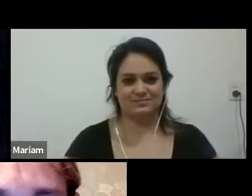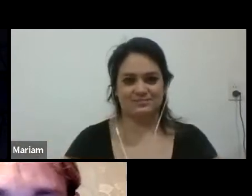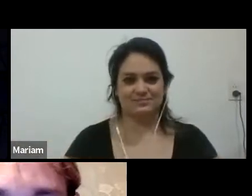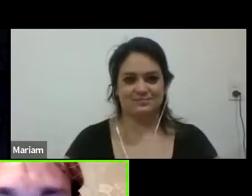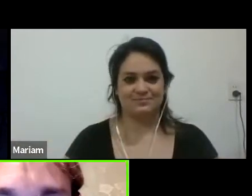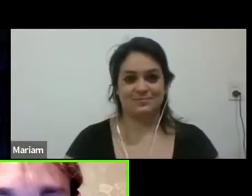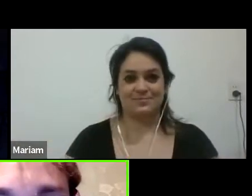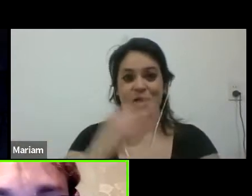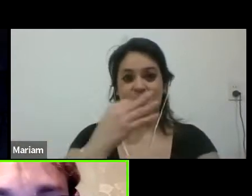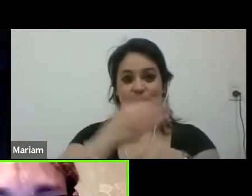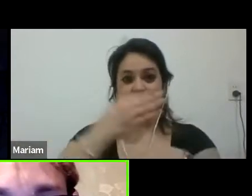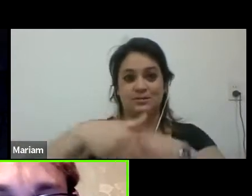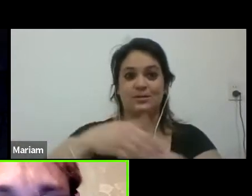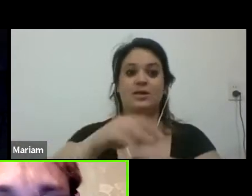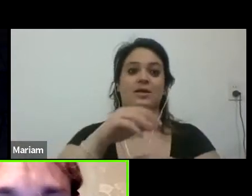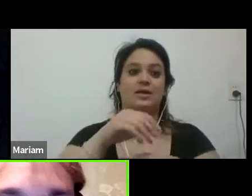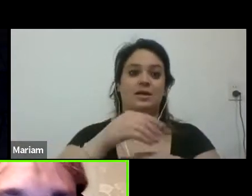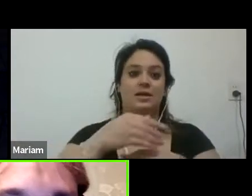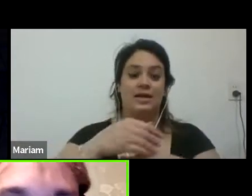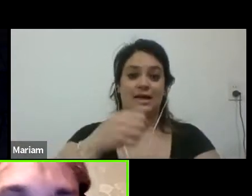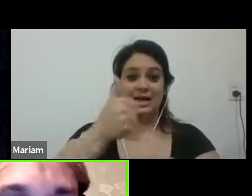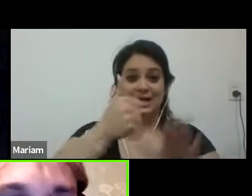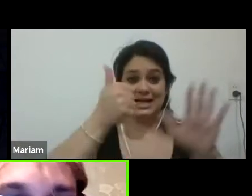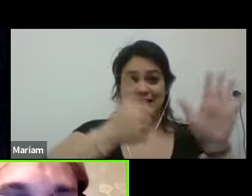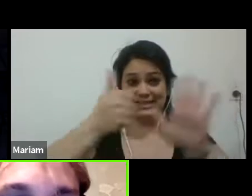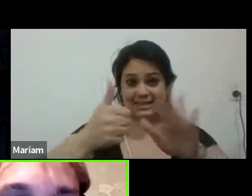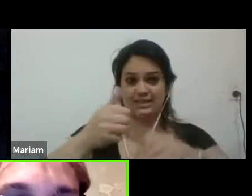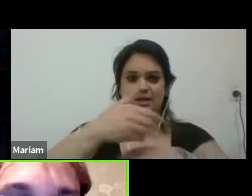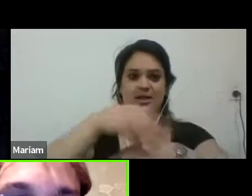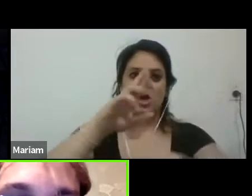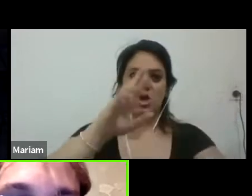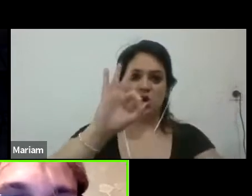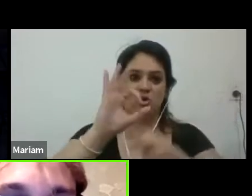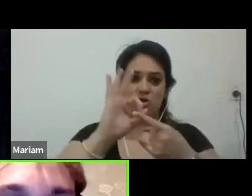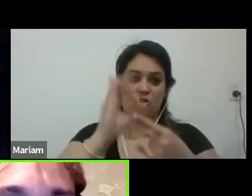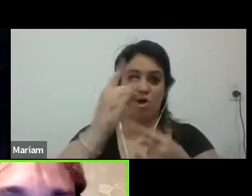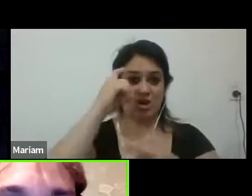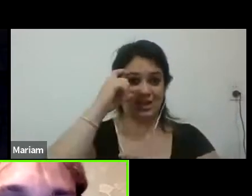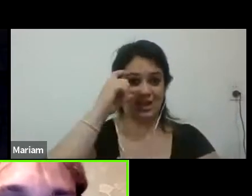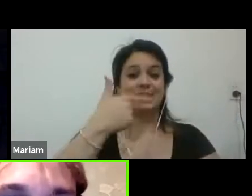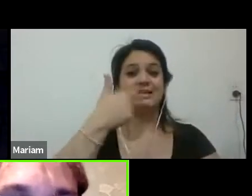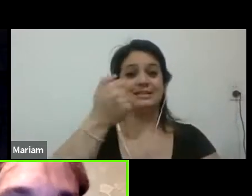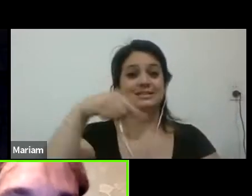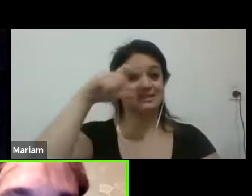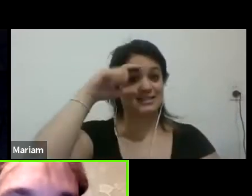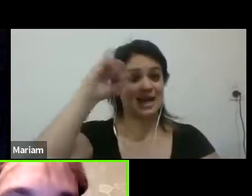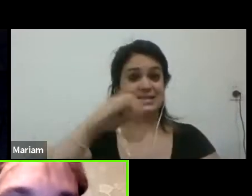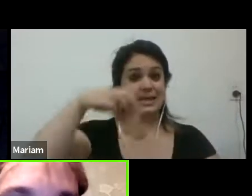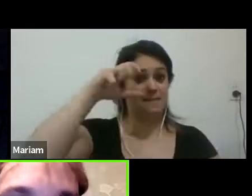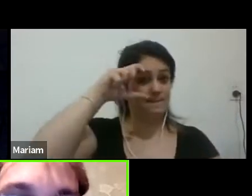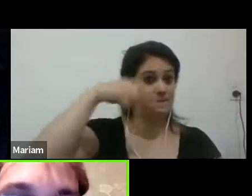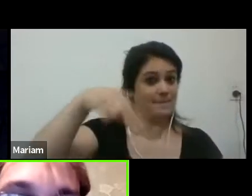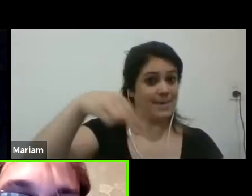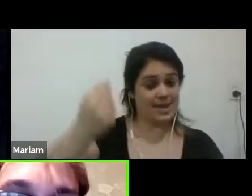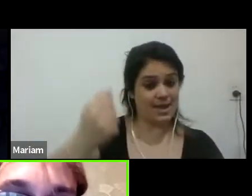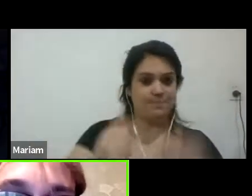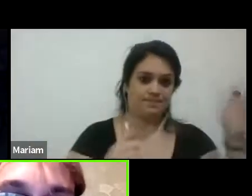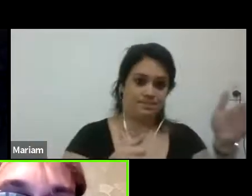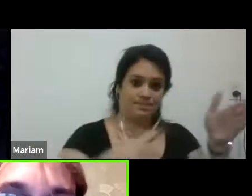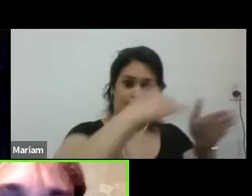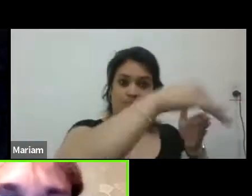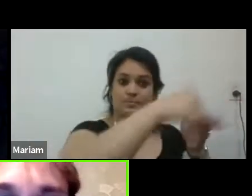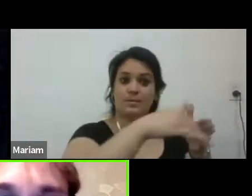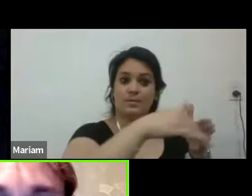la escuela está ubicada en la sexta sección calle roque saenz peña al 745 entre wordpress y paso de los